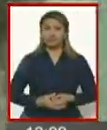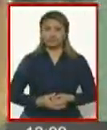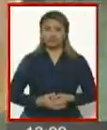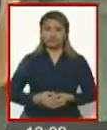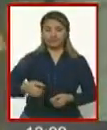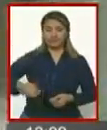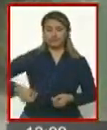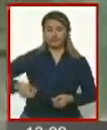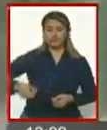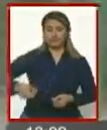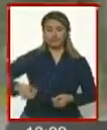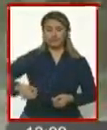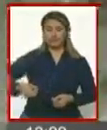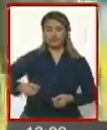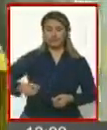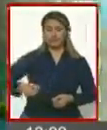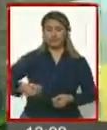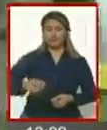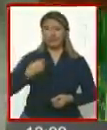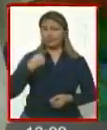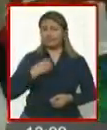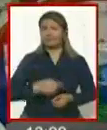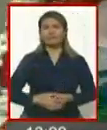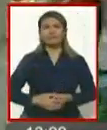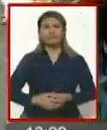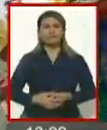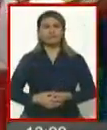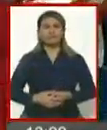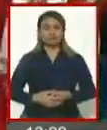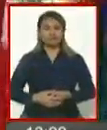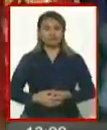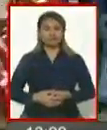a la cartera que tenía y se apodera de la misma.